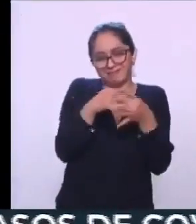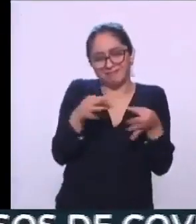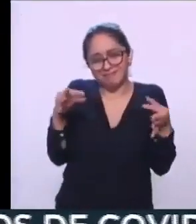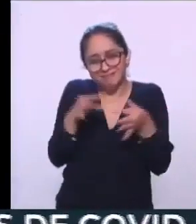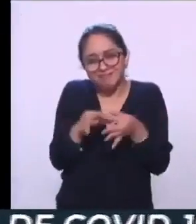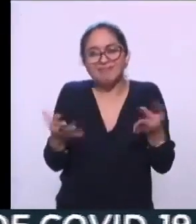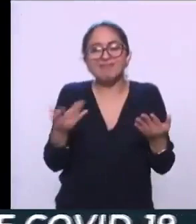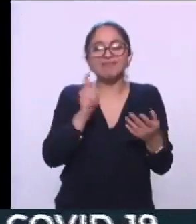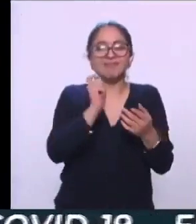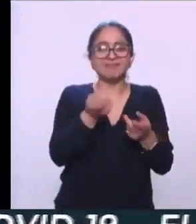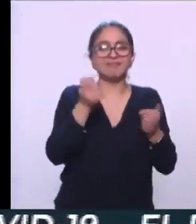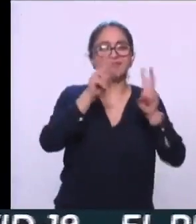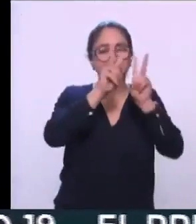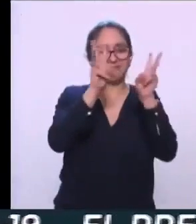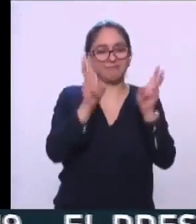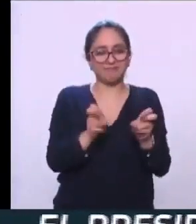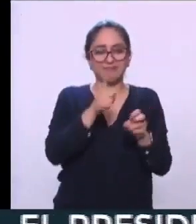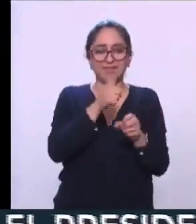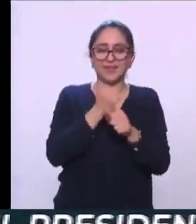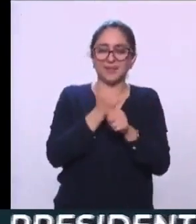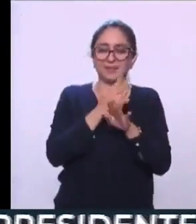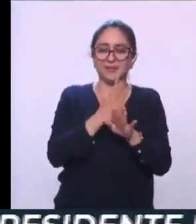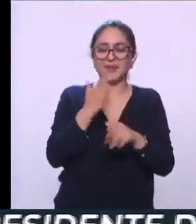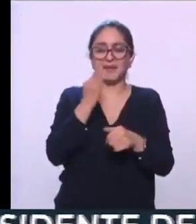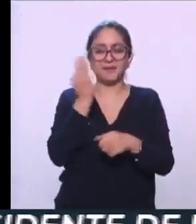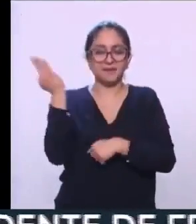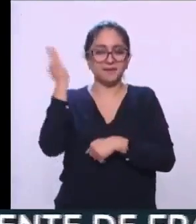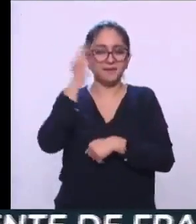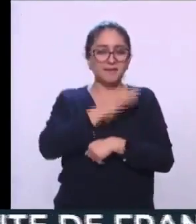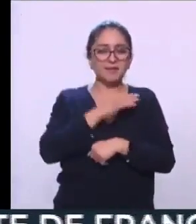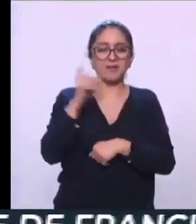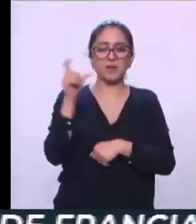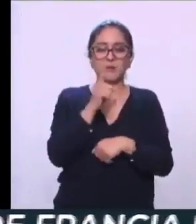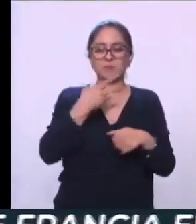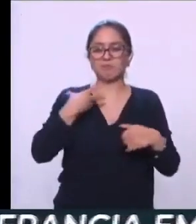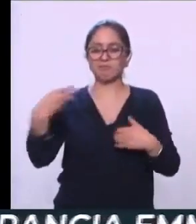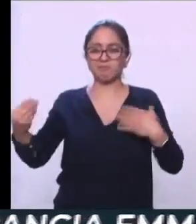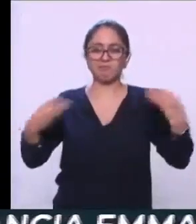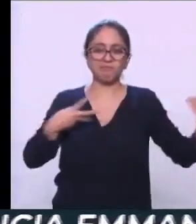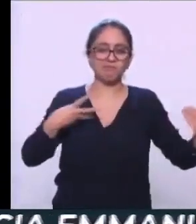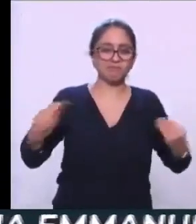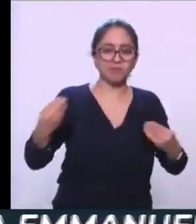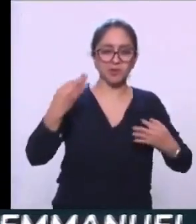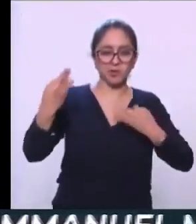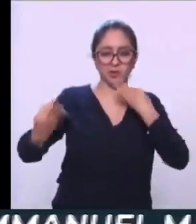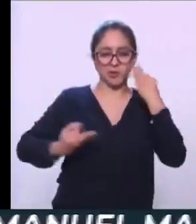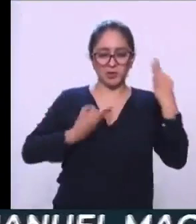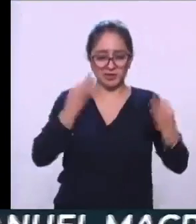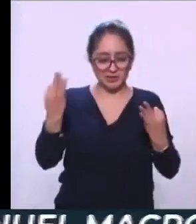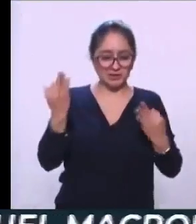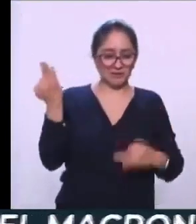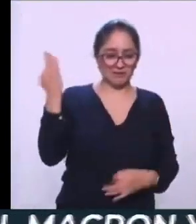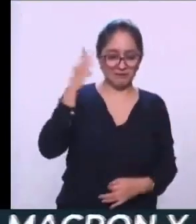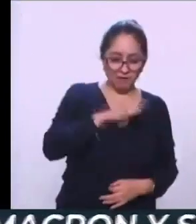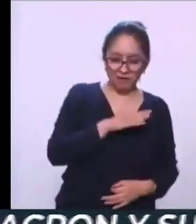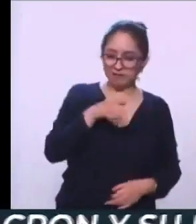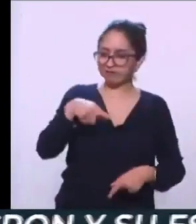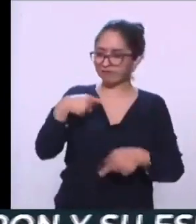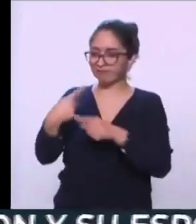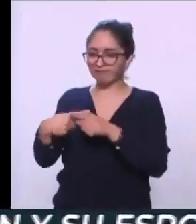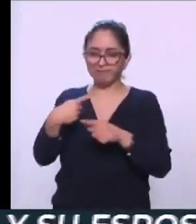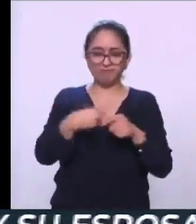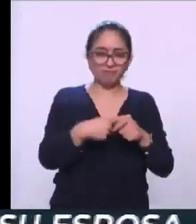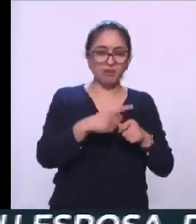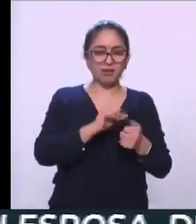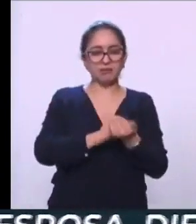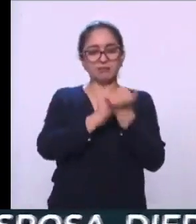que tenía que ver con la información falsa sobre la COVID-19, toda la infodemia sobre la COVID, y empezó a surgir lo de la